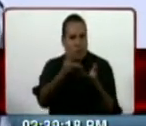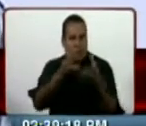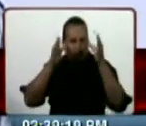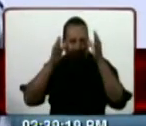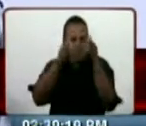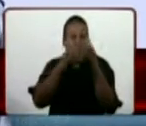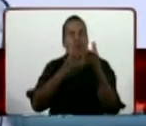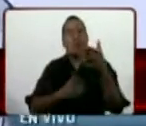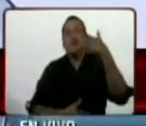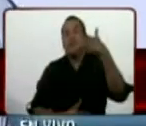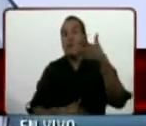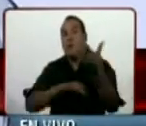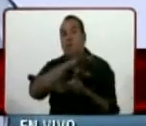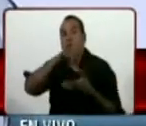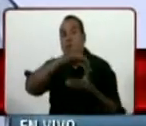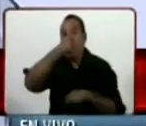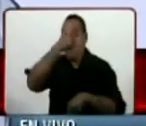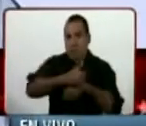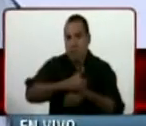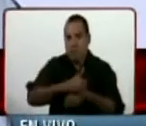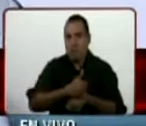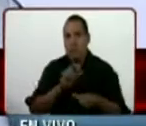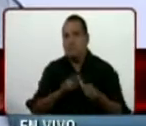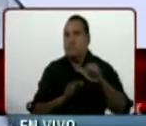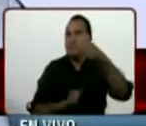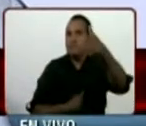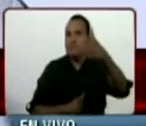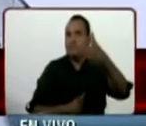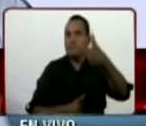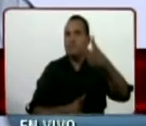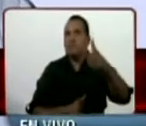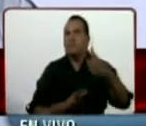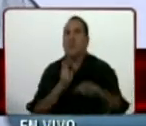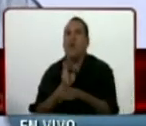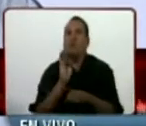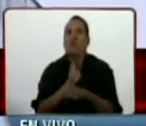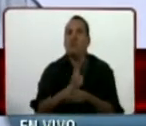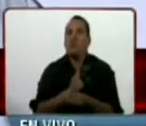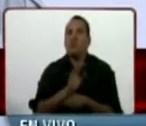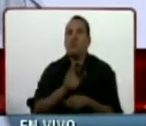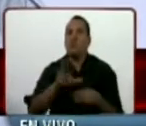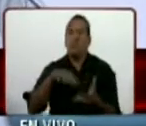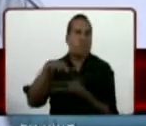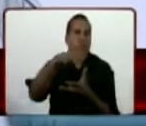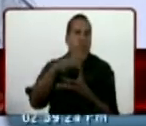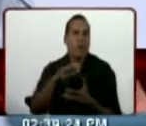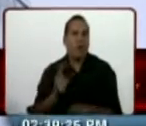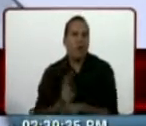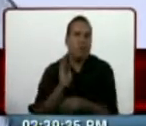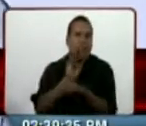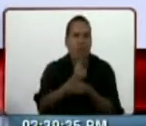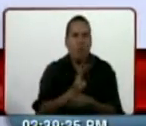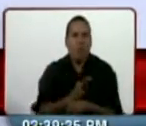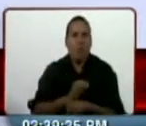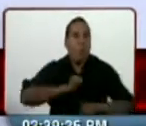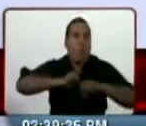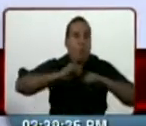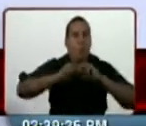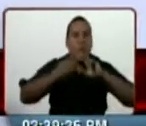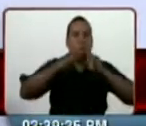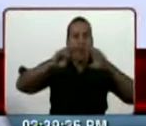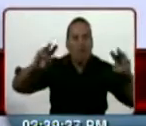problemas fundamentales. El primero, el tema de la inseguridad, foco principal, gran movimiento por la paz y la vida, lo vamos a